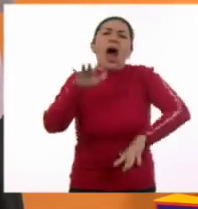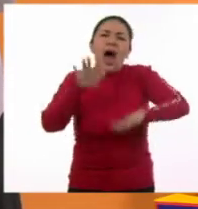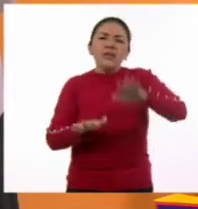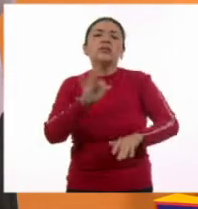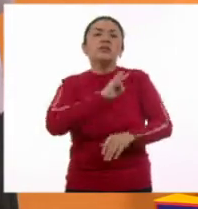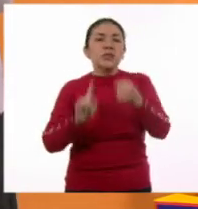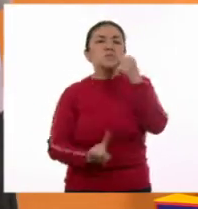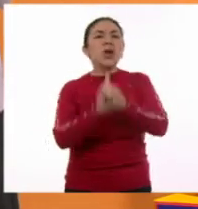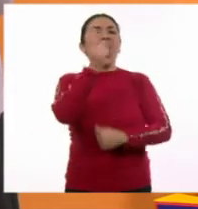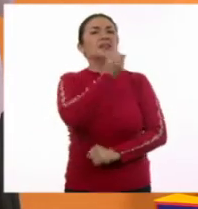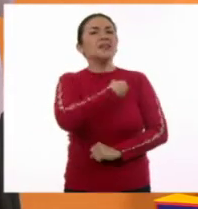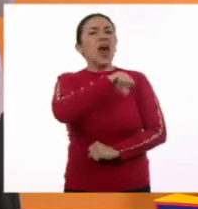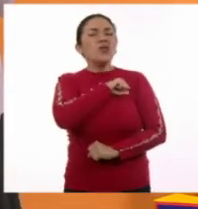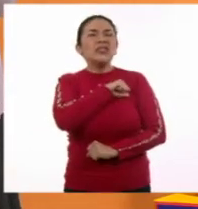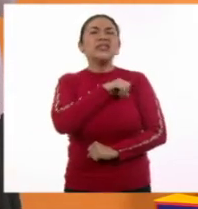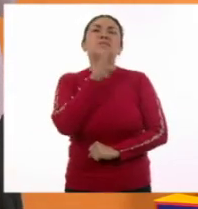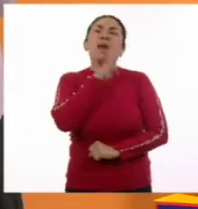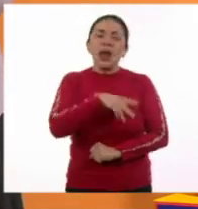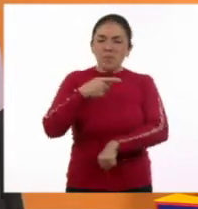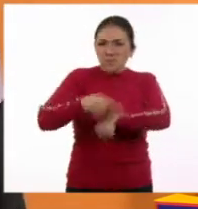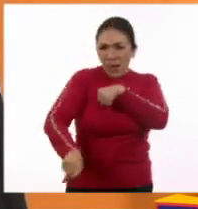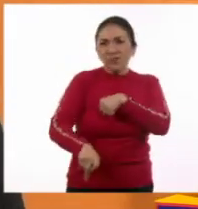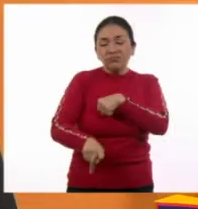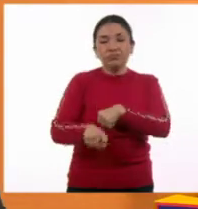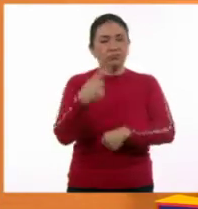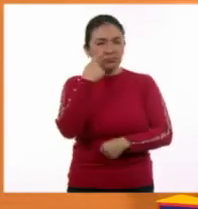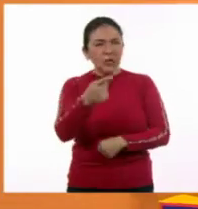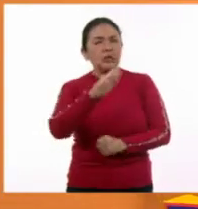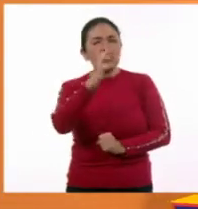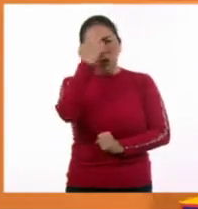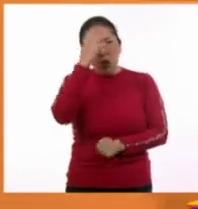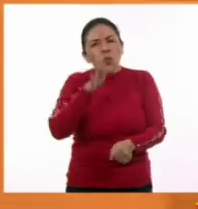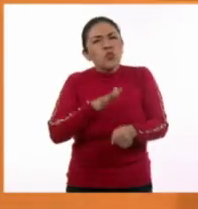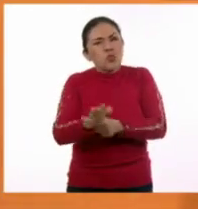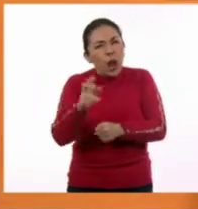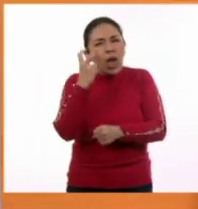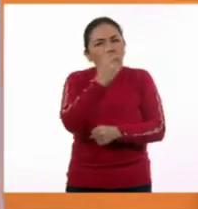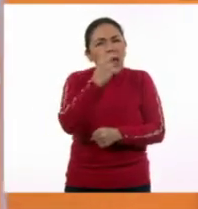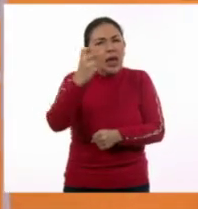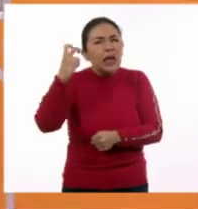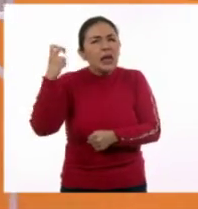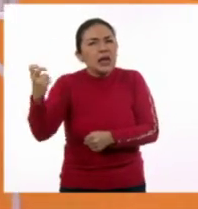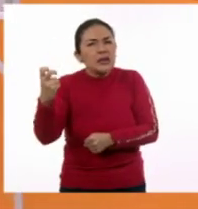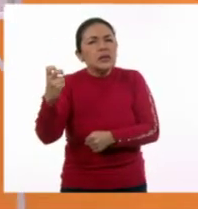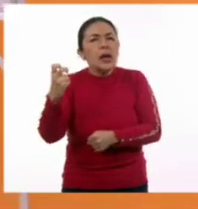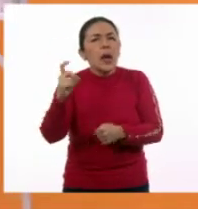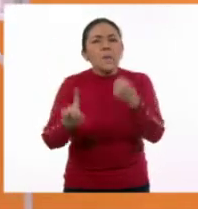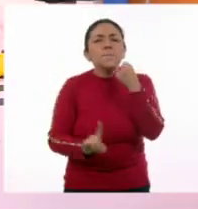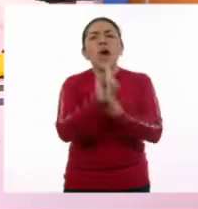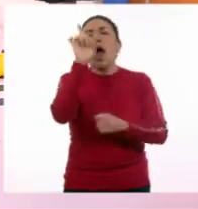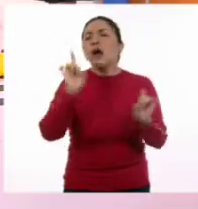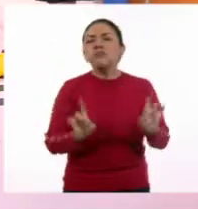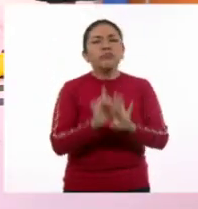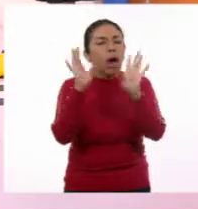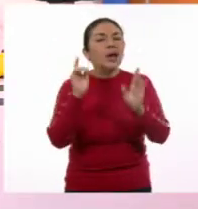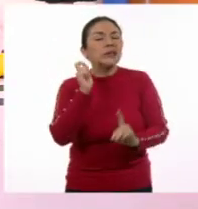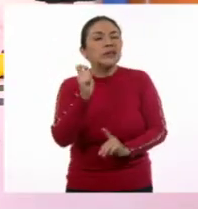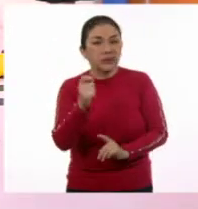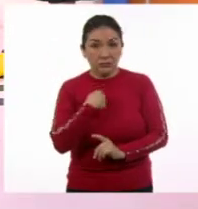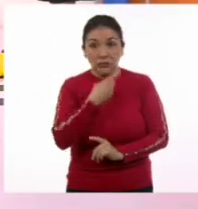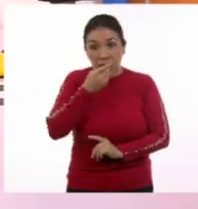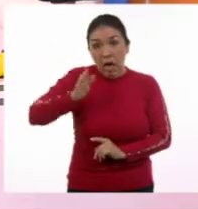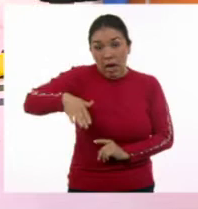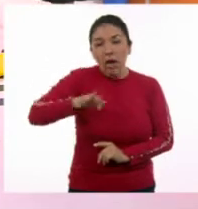pueden afectar nuestra salud o ponernos en peligro cuáles serán algunas de estas situaciones que porque